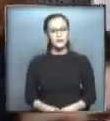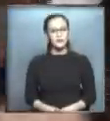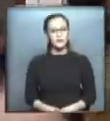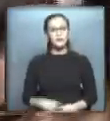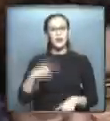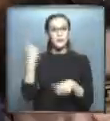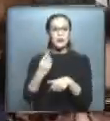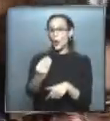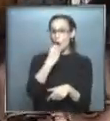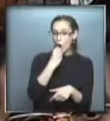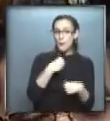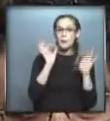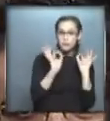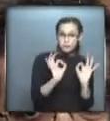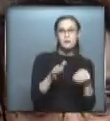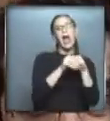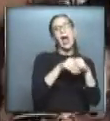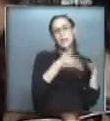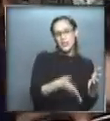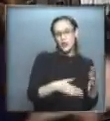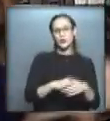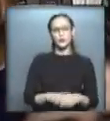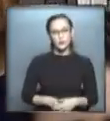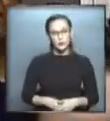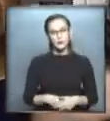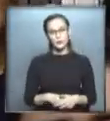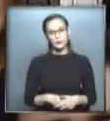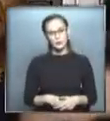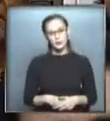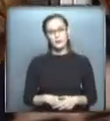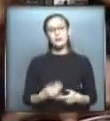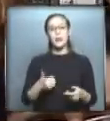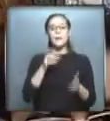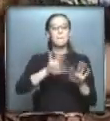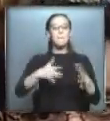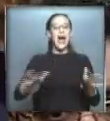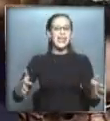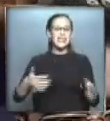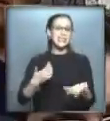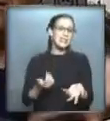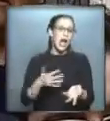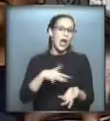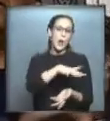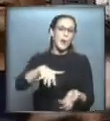Primero a comer, vamos a comer con algunos amigos por el barrio, en una parrilla de